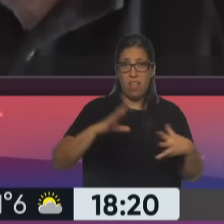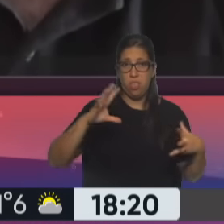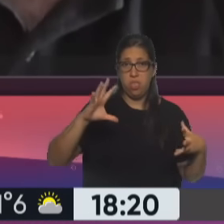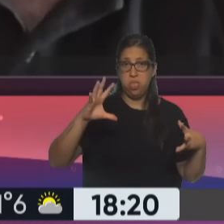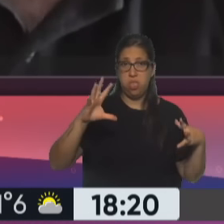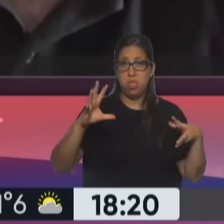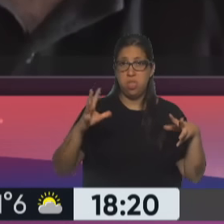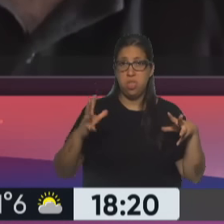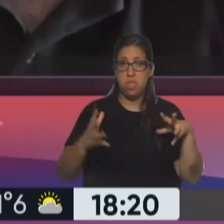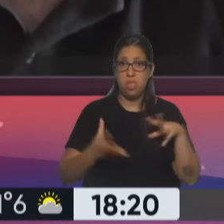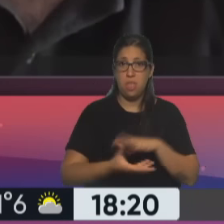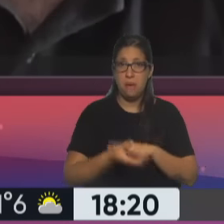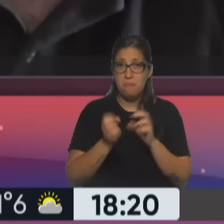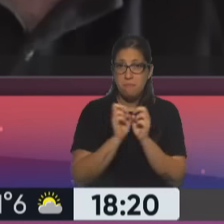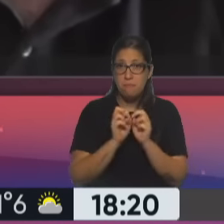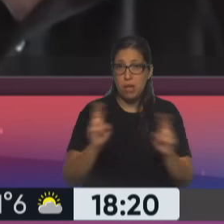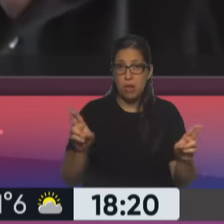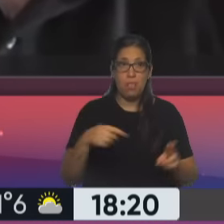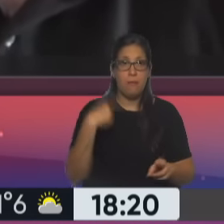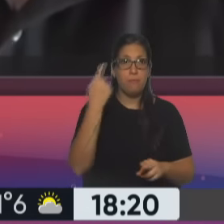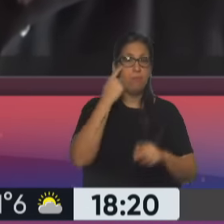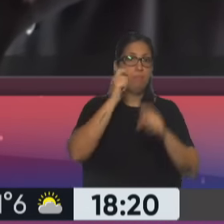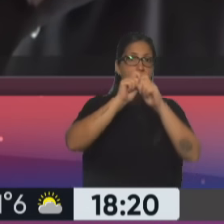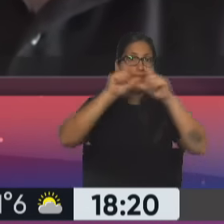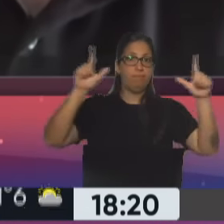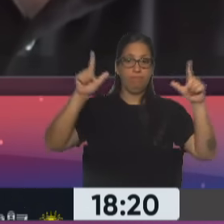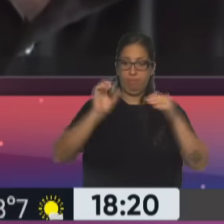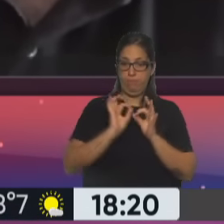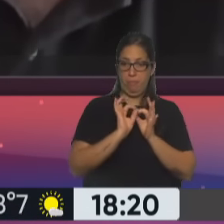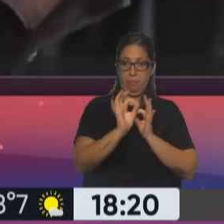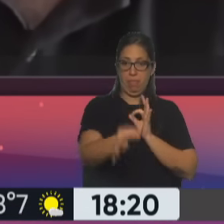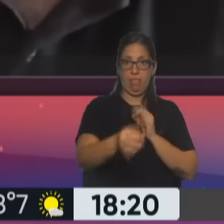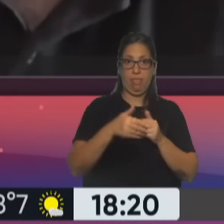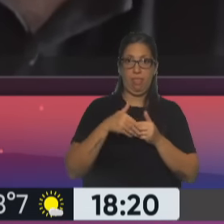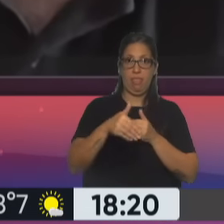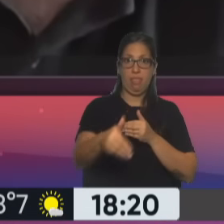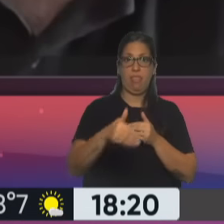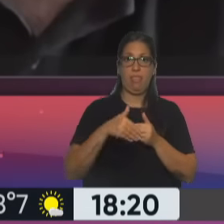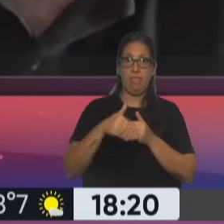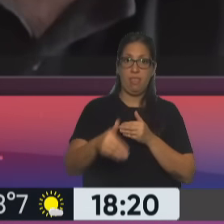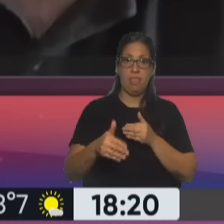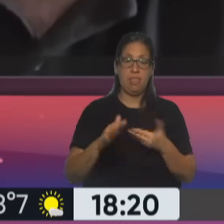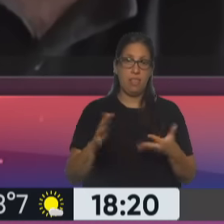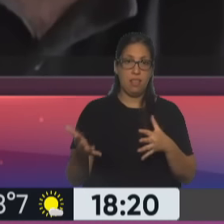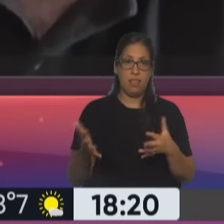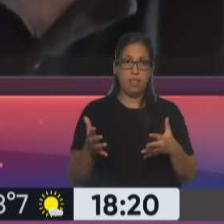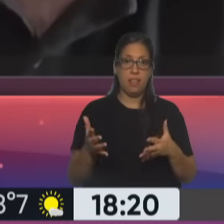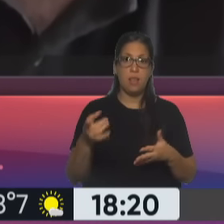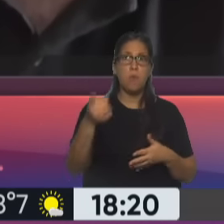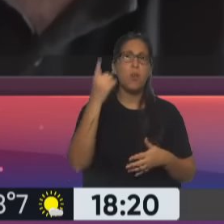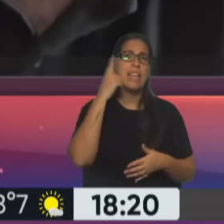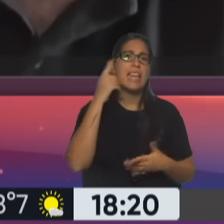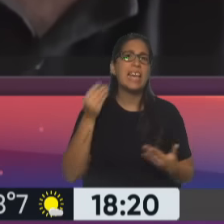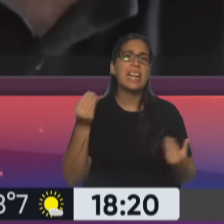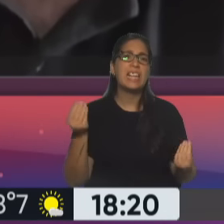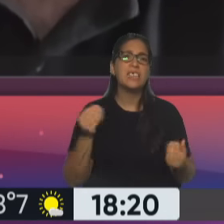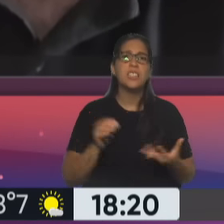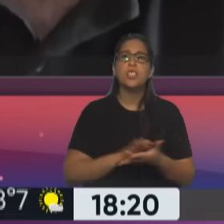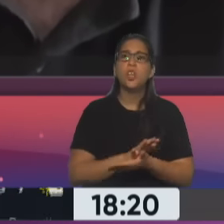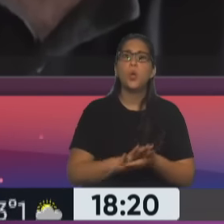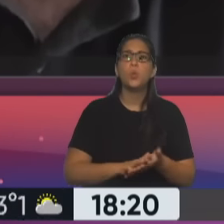Digo, hay que imaginarse de acá al futuro inmediato, no muy lejano, inmediato. ¿Cuál crees vos que es la